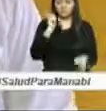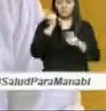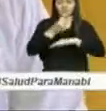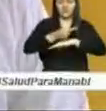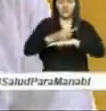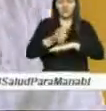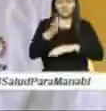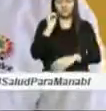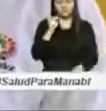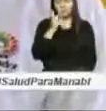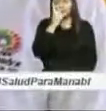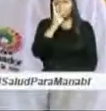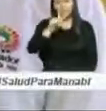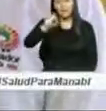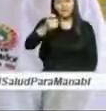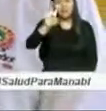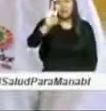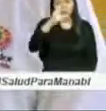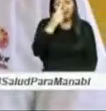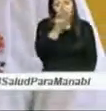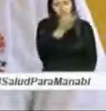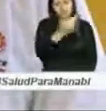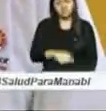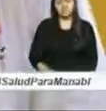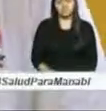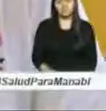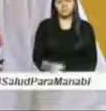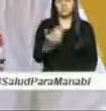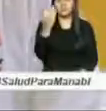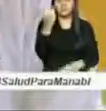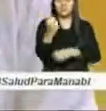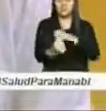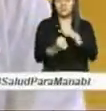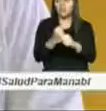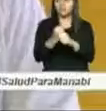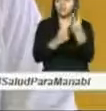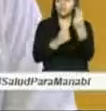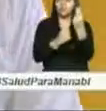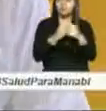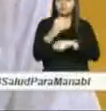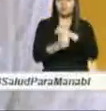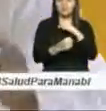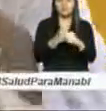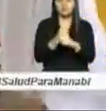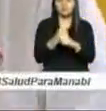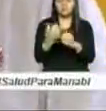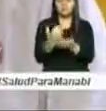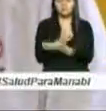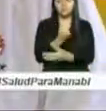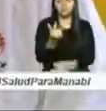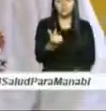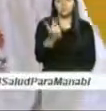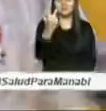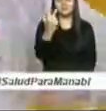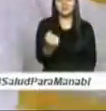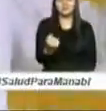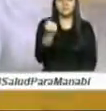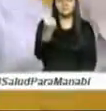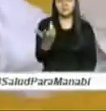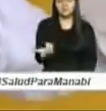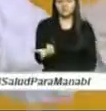gerente. Vean Teleamazonas. En 15 años, creo que 12 años ha declarado pérdida y solo 3 años ha declarado una utilidad mínima. Y eso